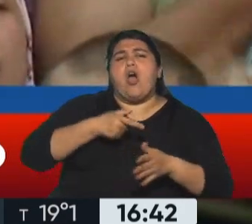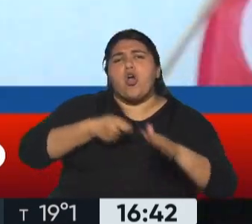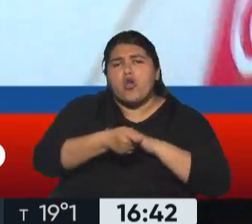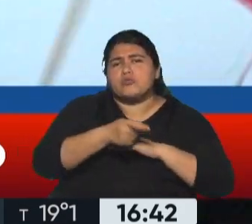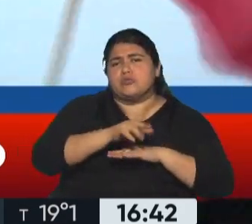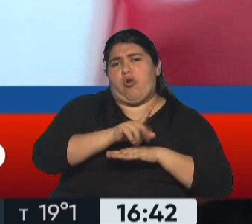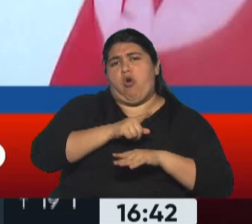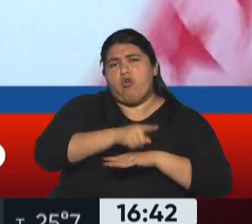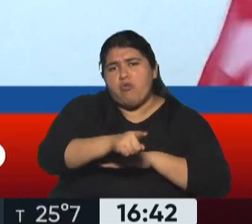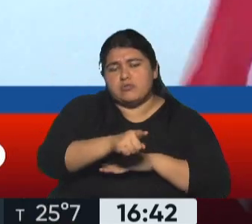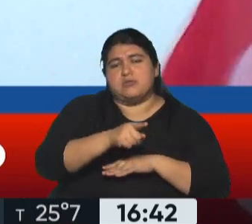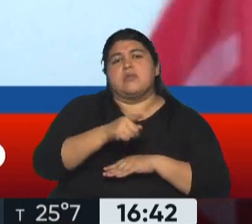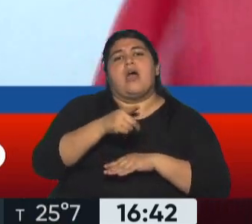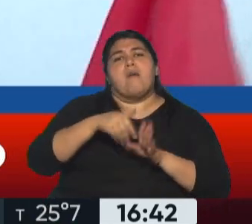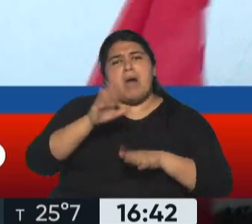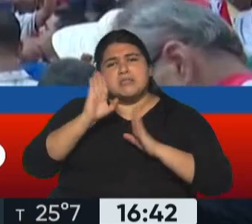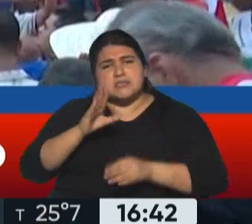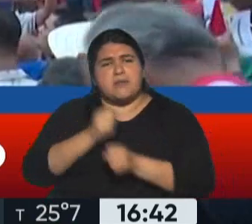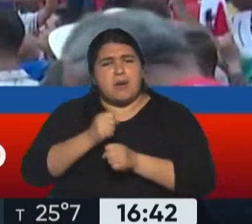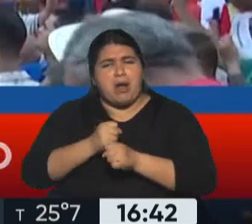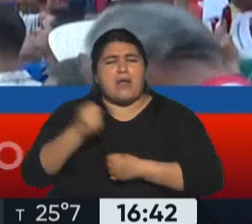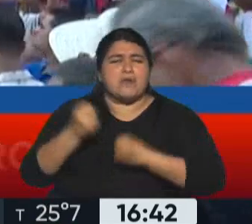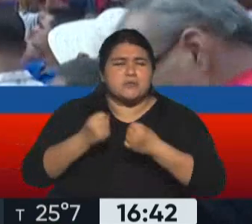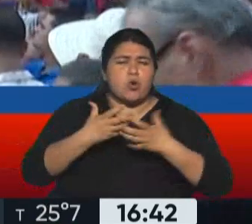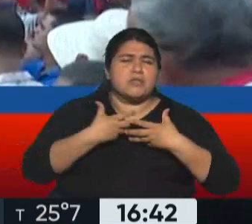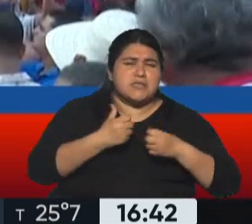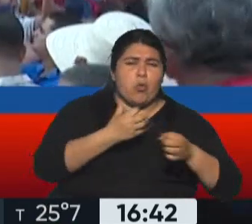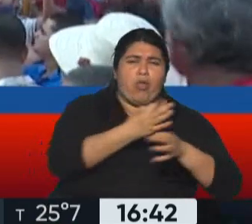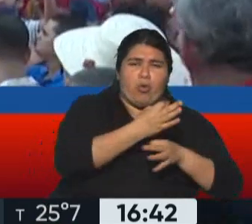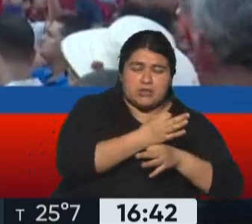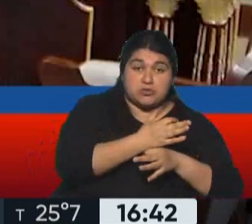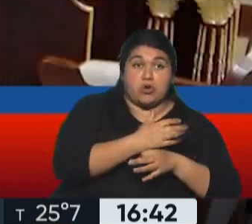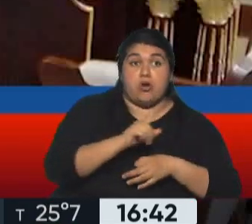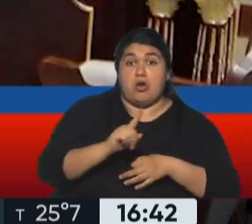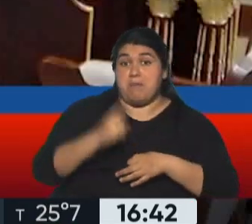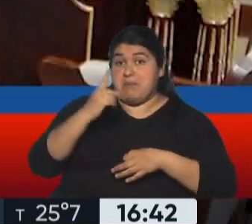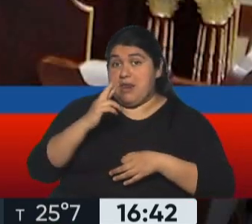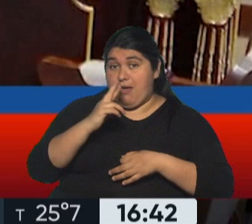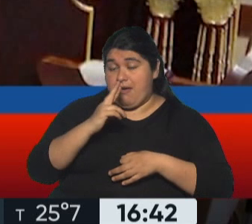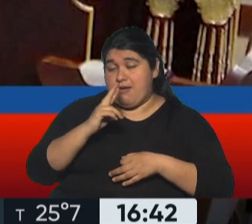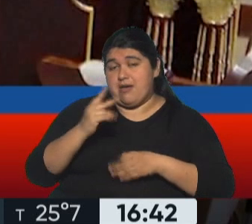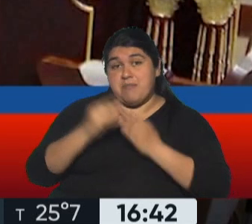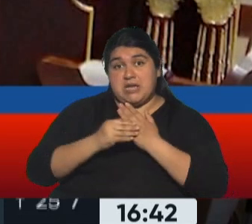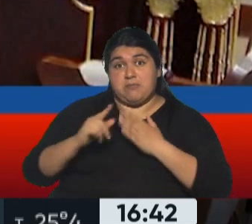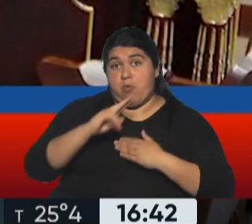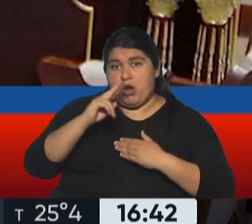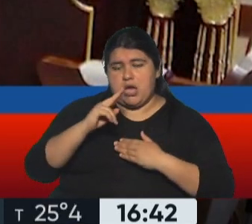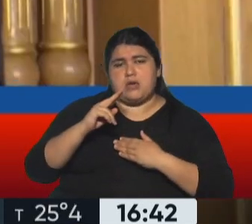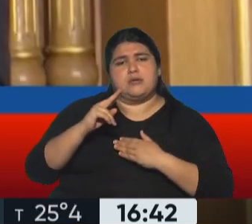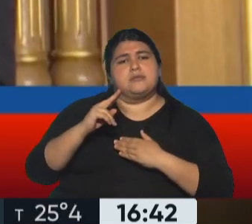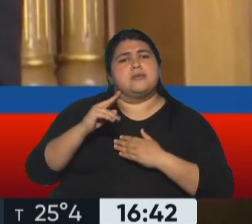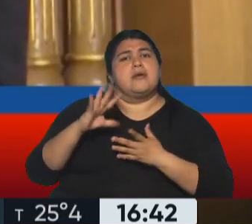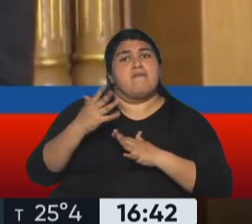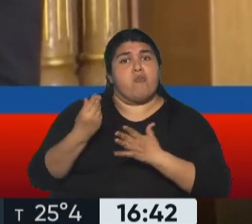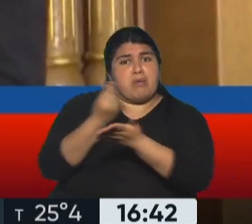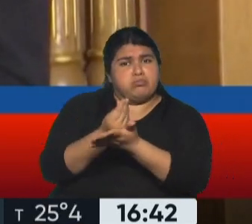a las demandas sociales en salud, transporte y educación. Pero la nueva primera ministra tendrá en la práctica menos potestades